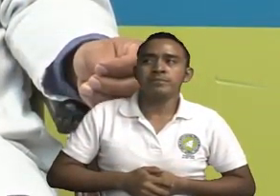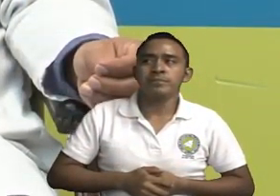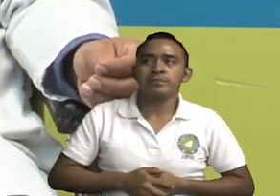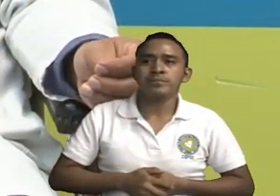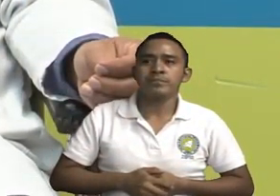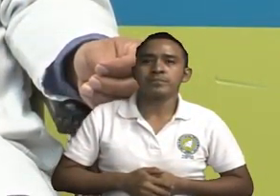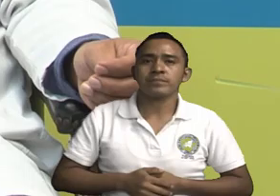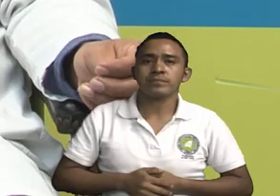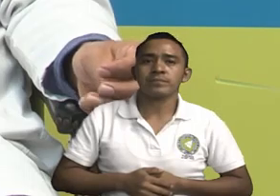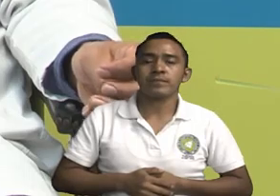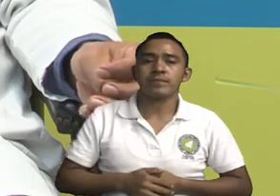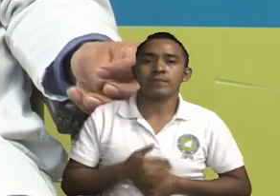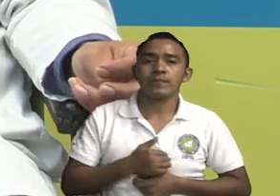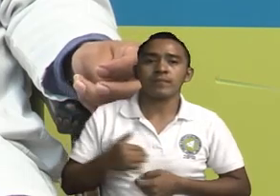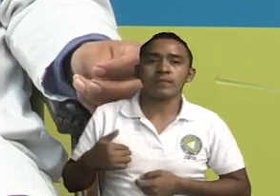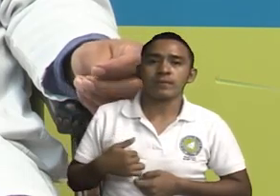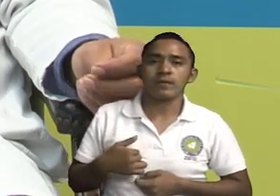pues,